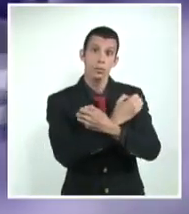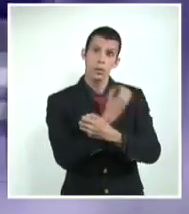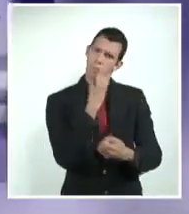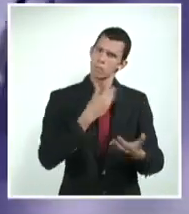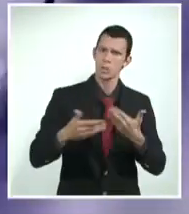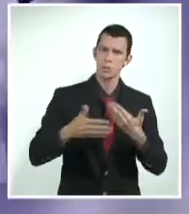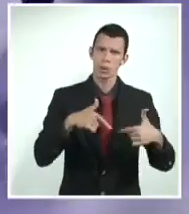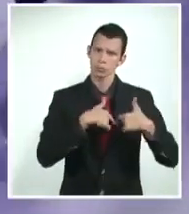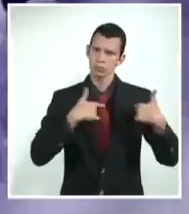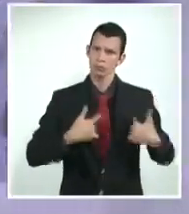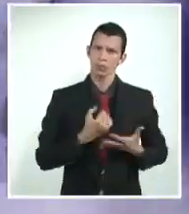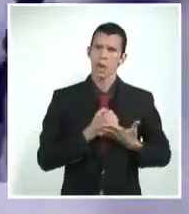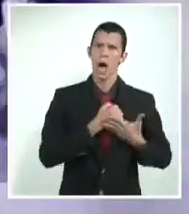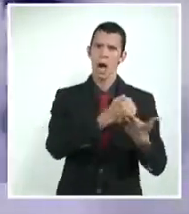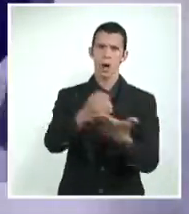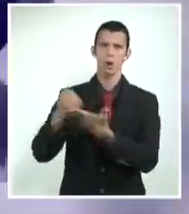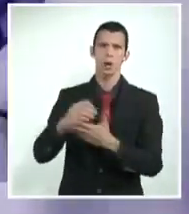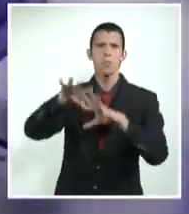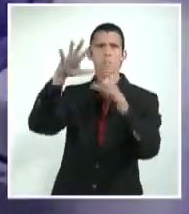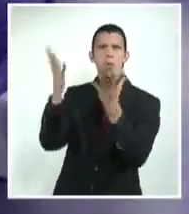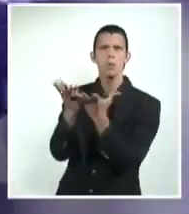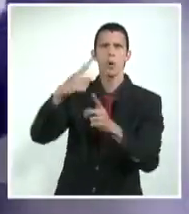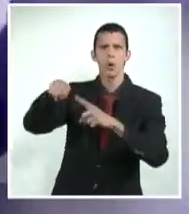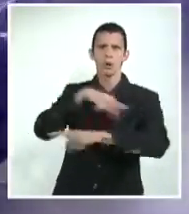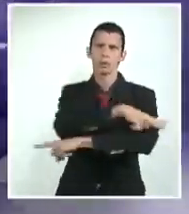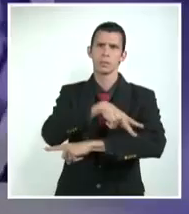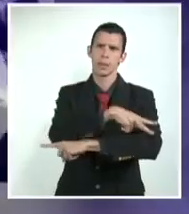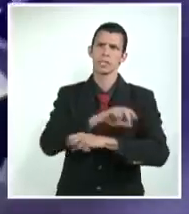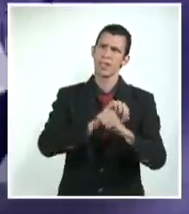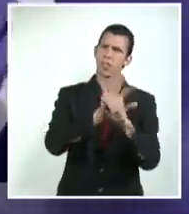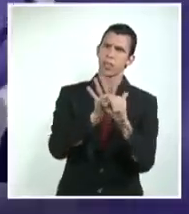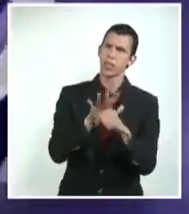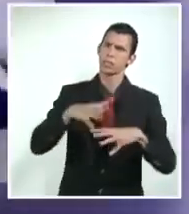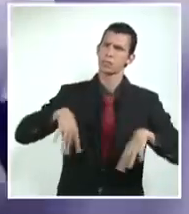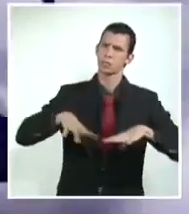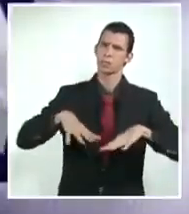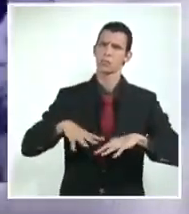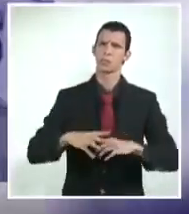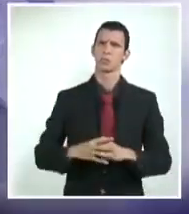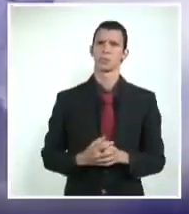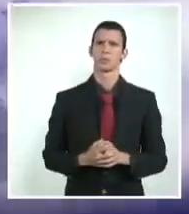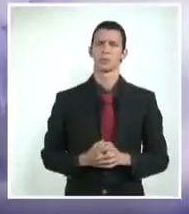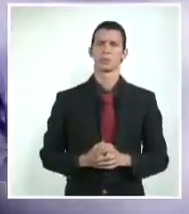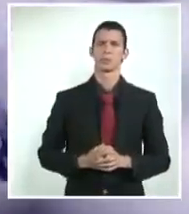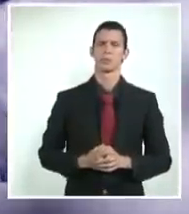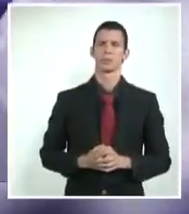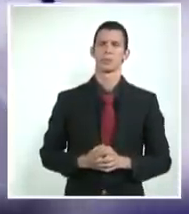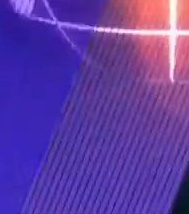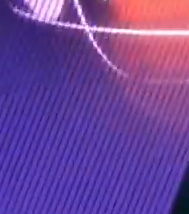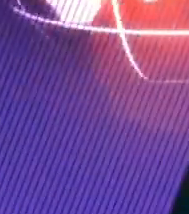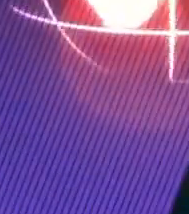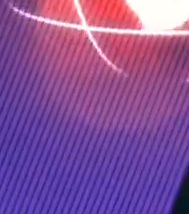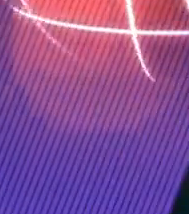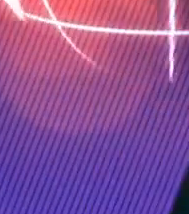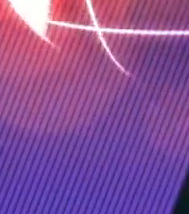mundo ante esta pandemia. Marisol Ramírez, Sistema Informativo de la Televisión Cubana.